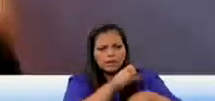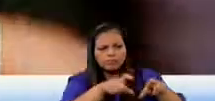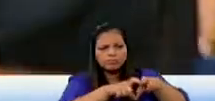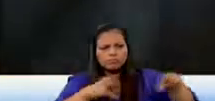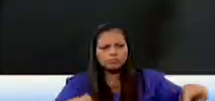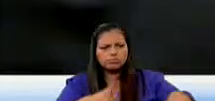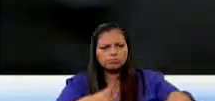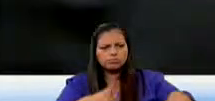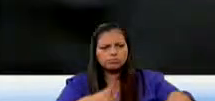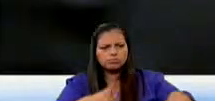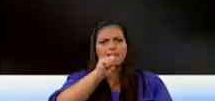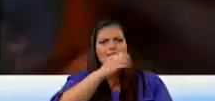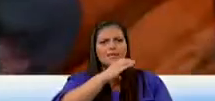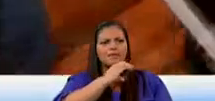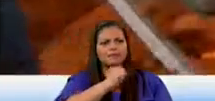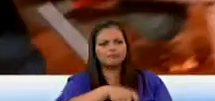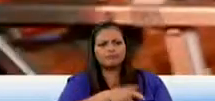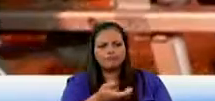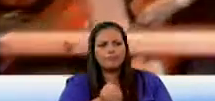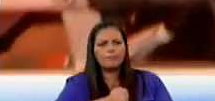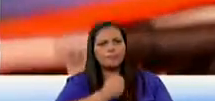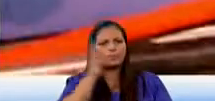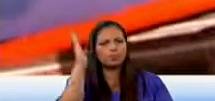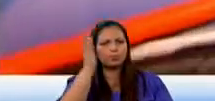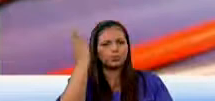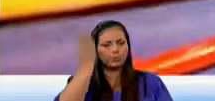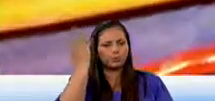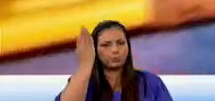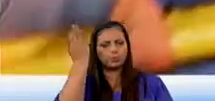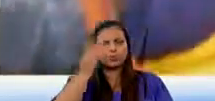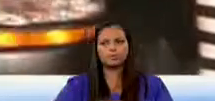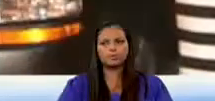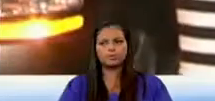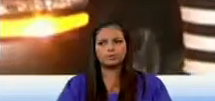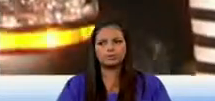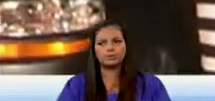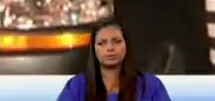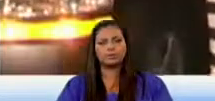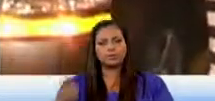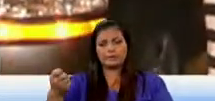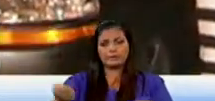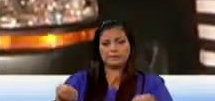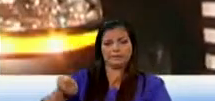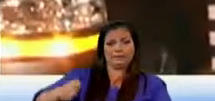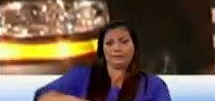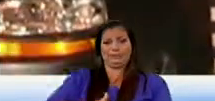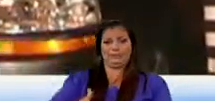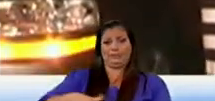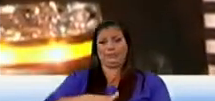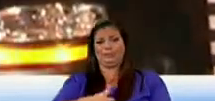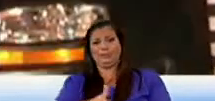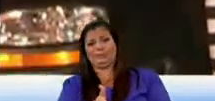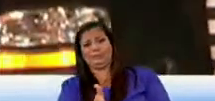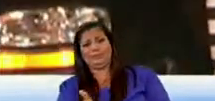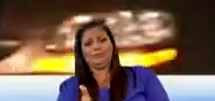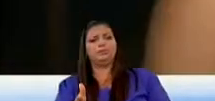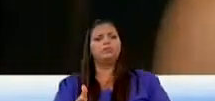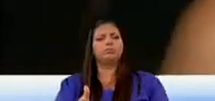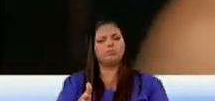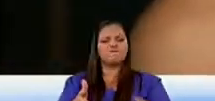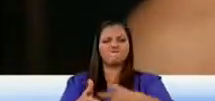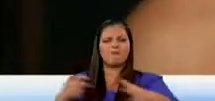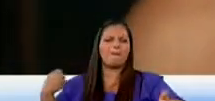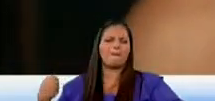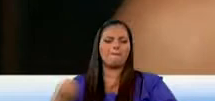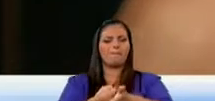Y se le atravesó antes que el joven cogió y esquivó, hizo una maniobra y no se le llevó con todo, porque si lo chocaba con todo, era